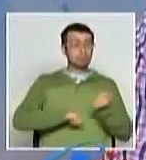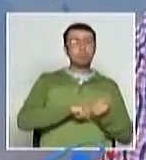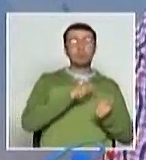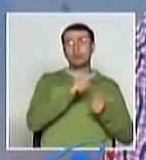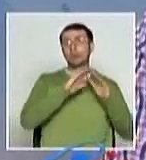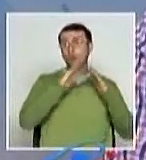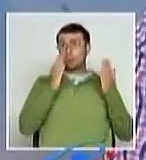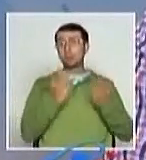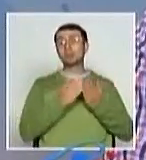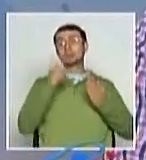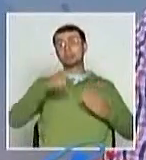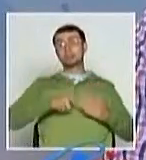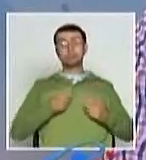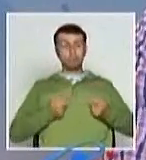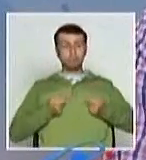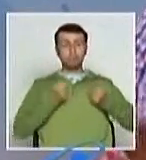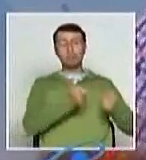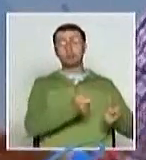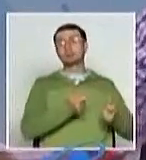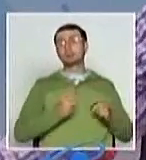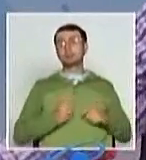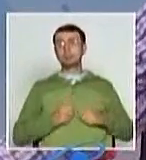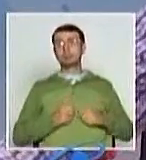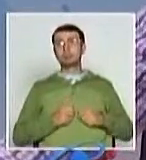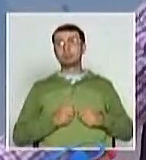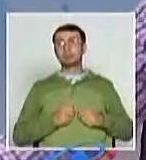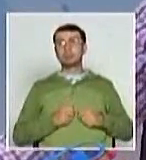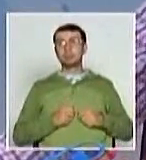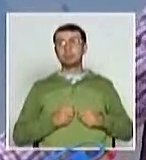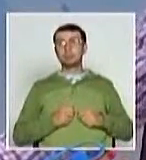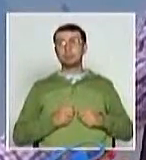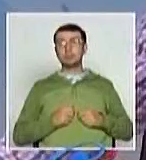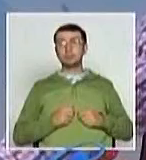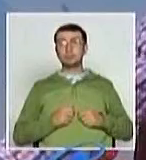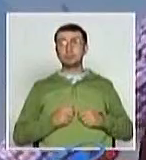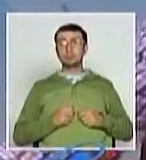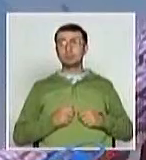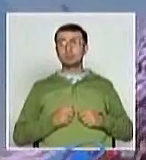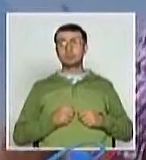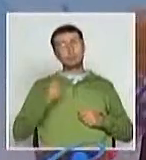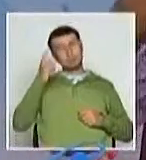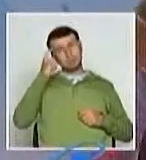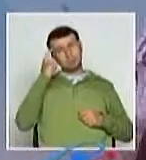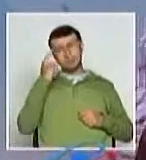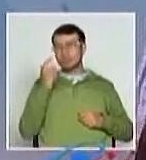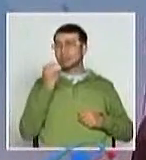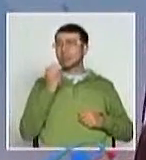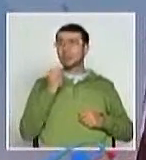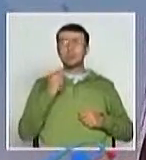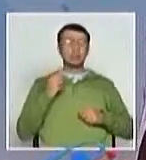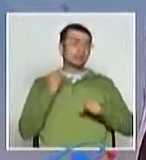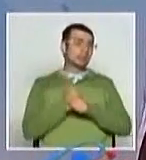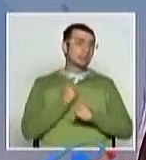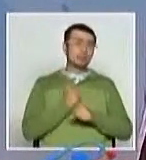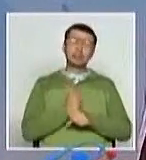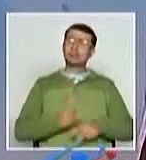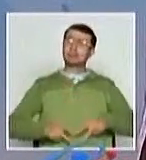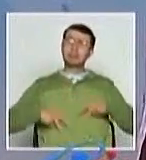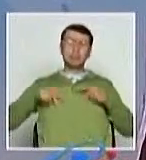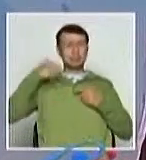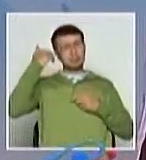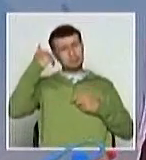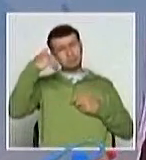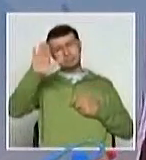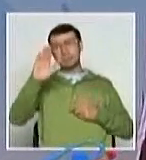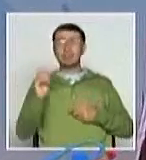Colegios en ese aspecto porque no hay a mí me parece que uno tener que trabajar el resto de la vida en algo que